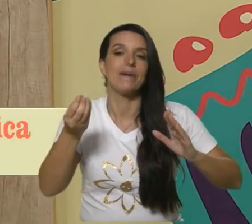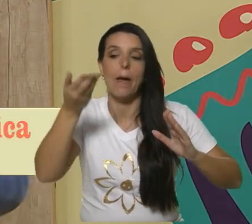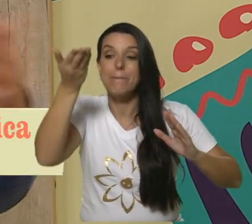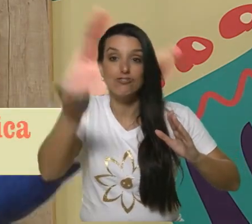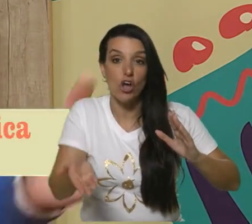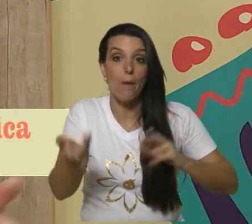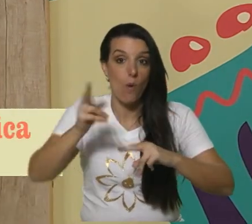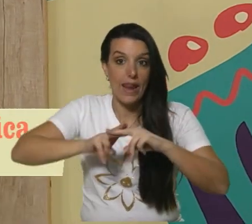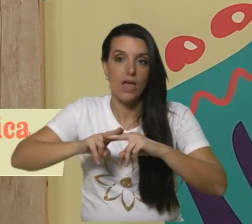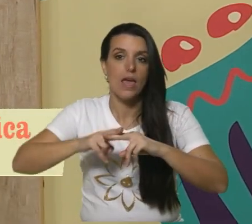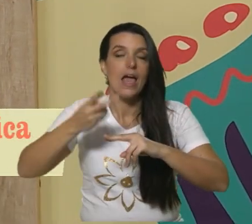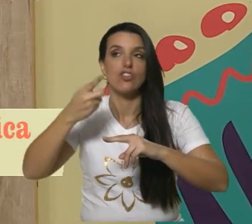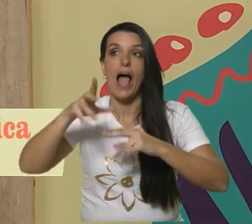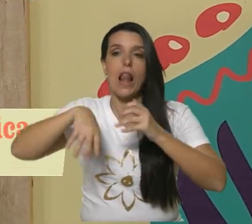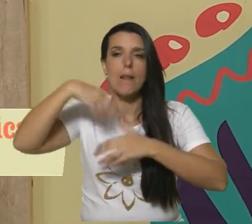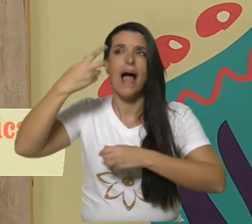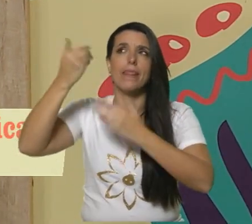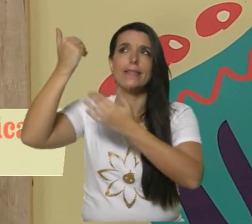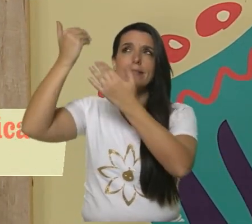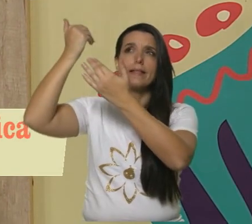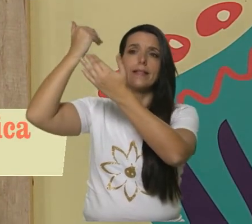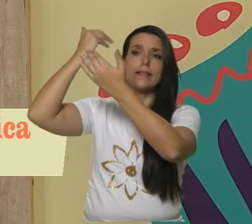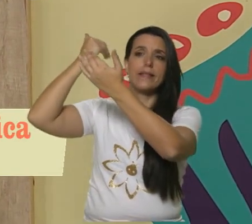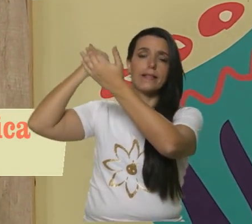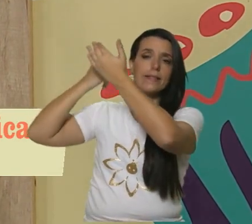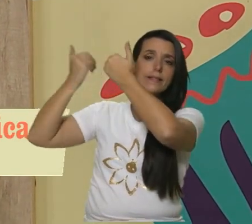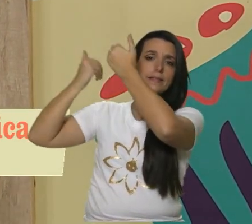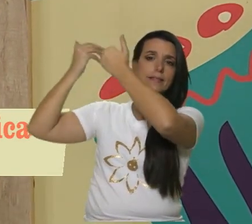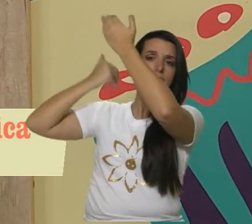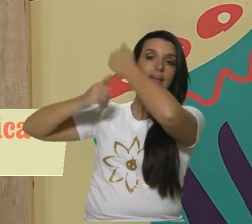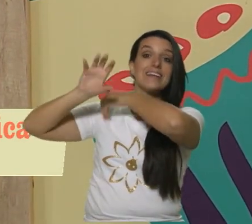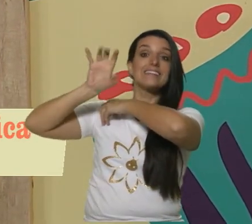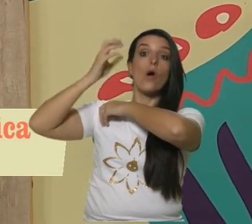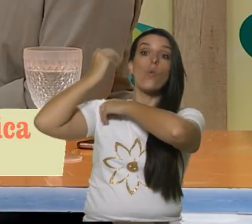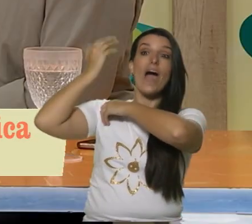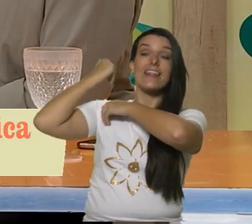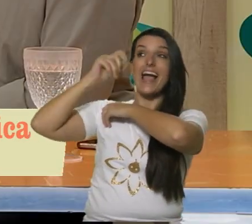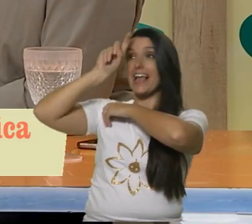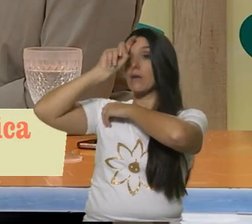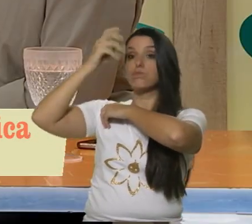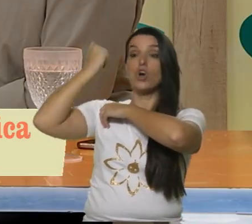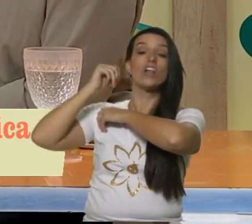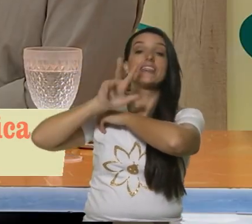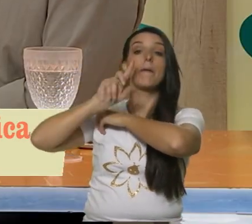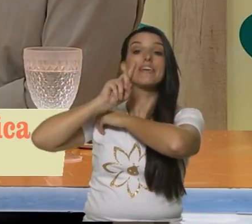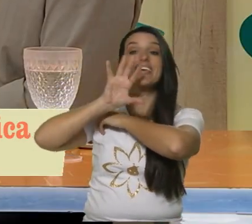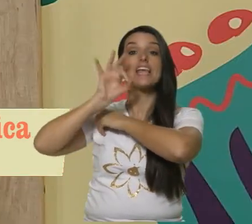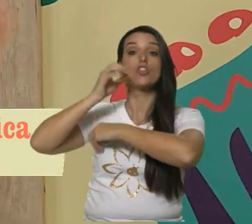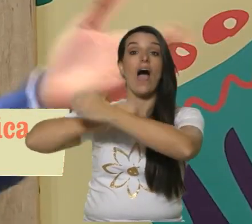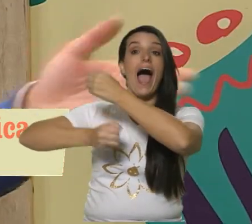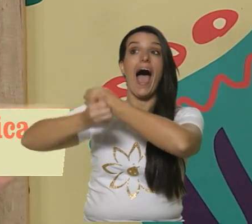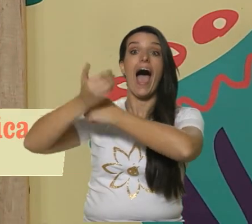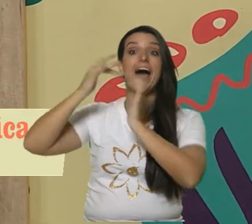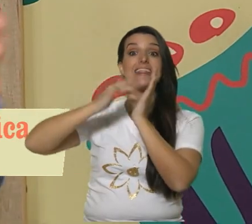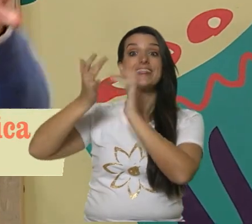con lo cual no espoil demasiado él mediante ciertas circunstancias accede al recuerdo de quién era en el 3500 antes de Cristo cuando era el